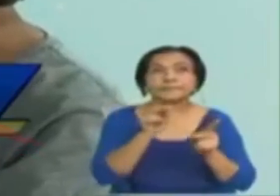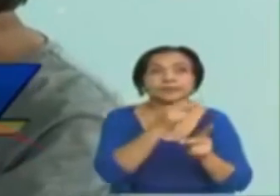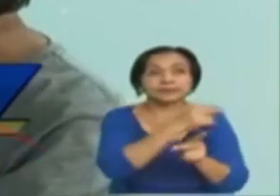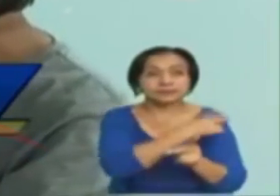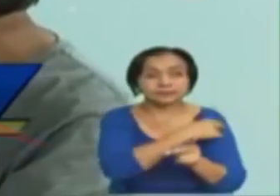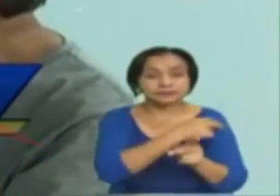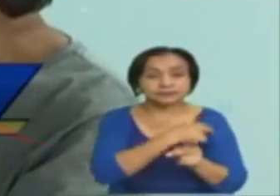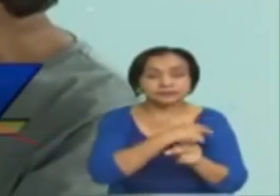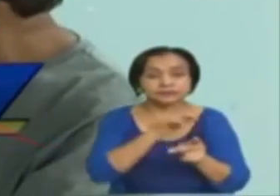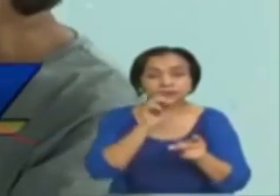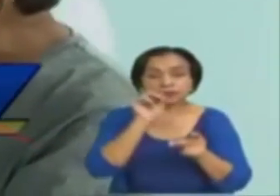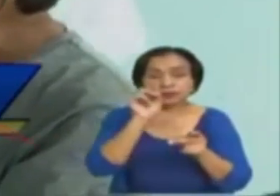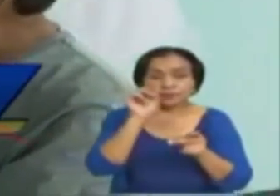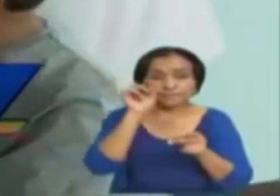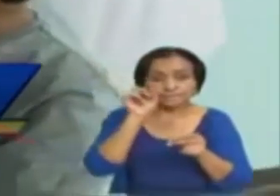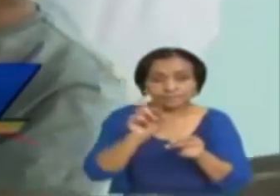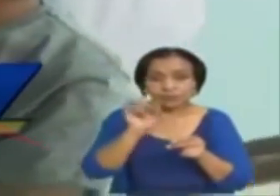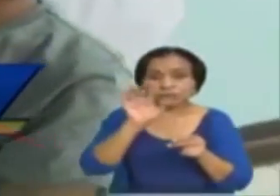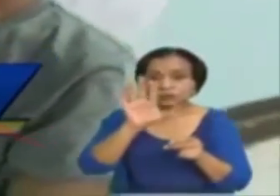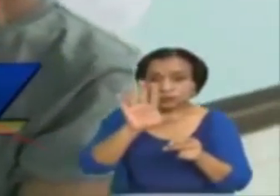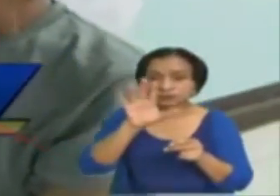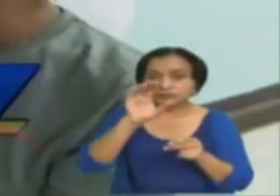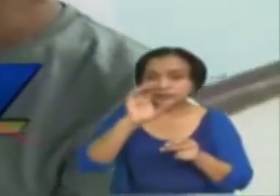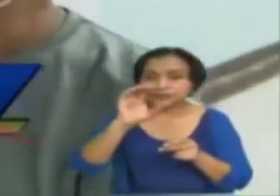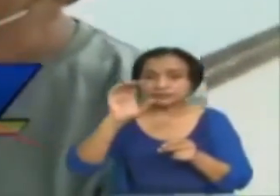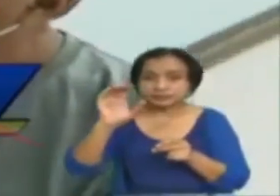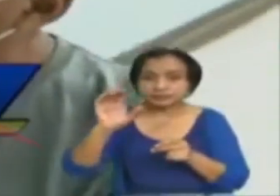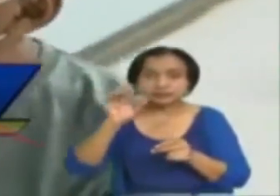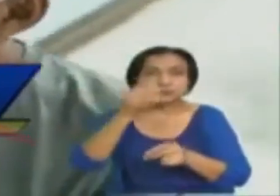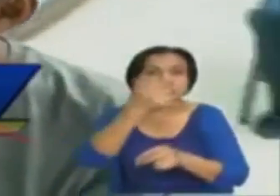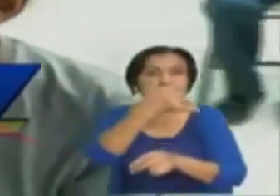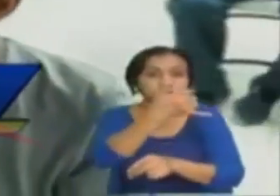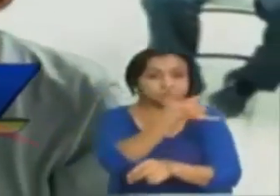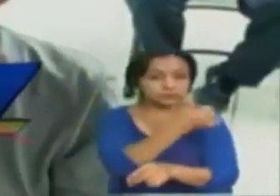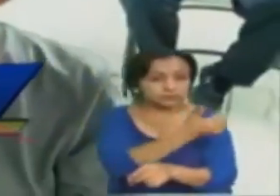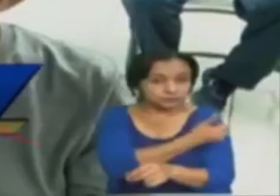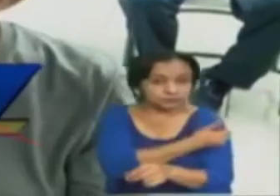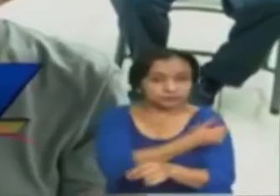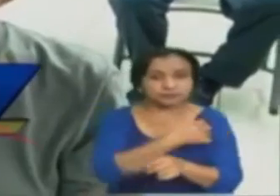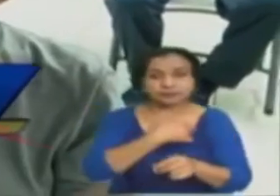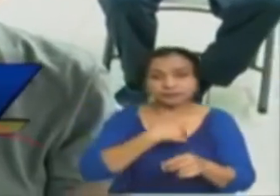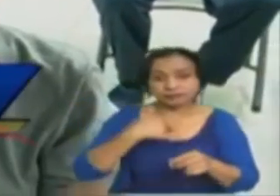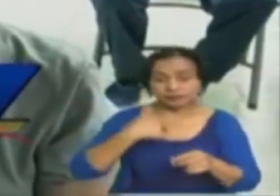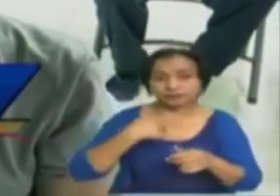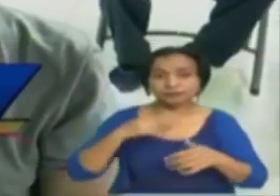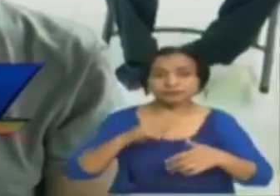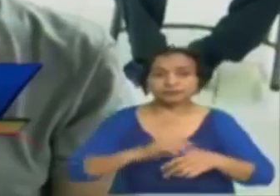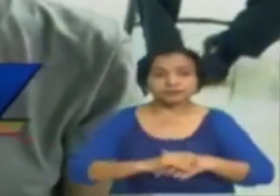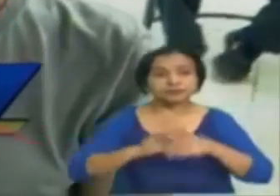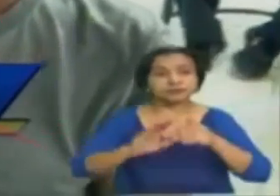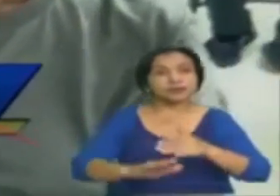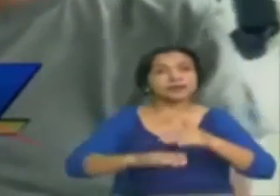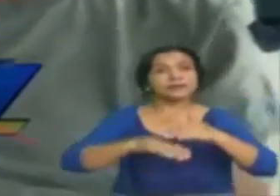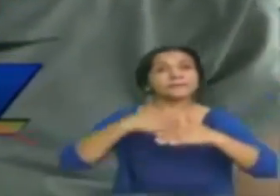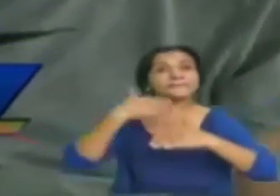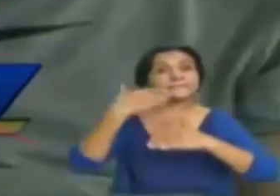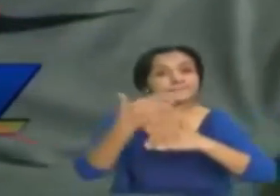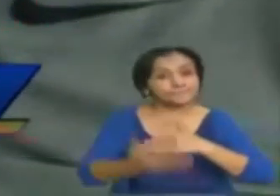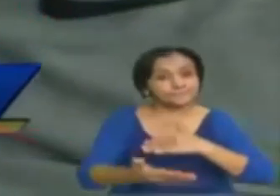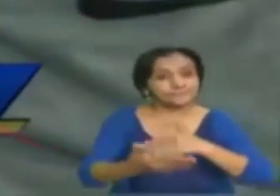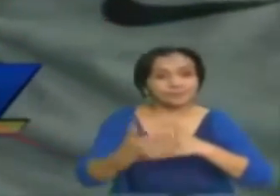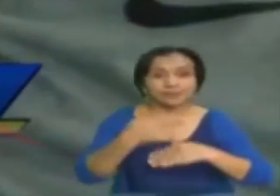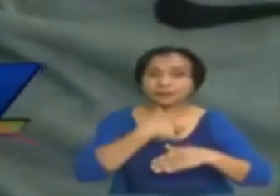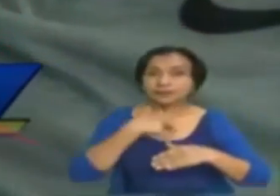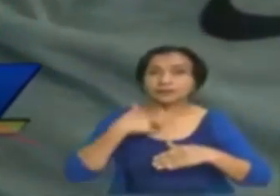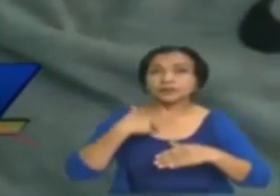Municipio, Instituto de Medicina Natural también, primeras. La Concordia, Centro de Salud, Flor de